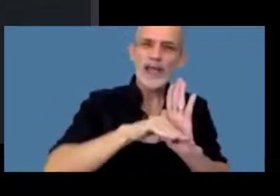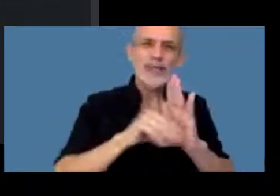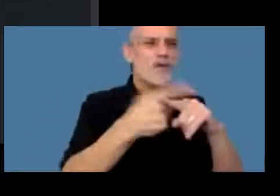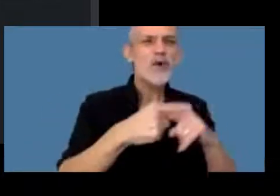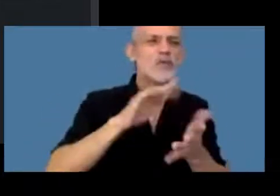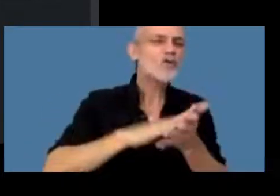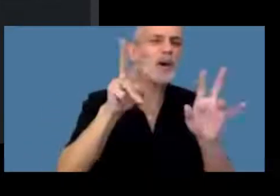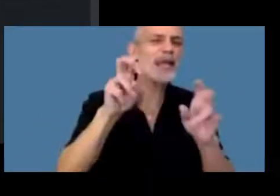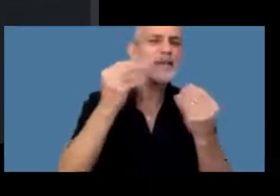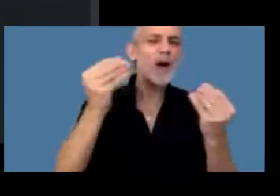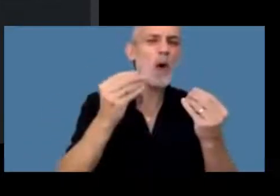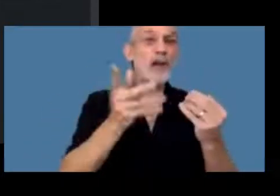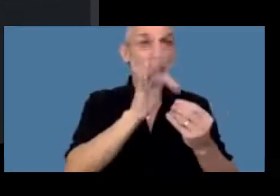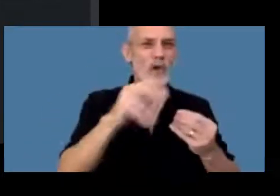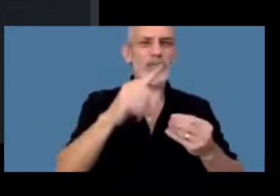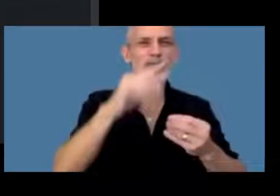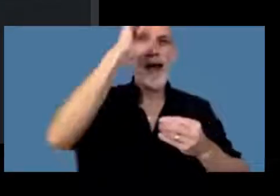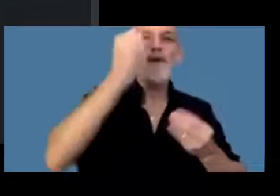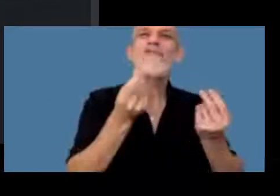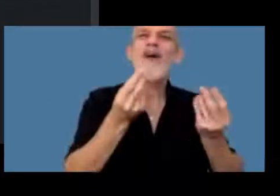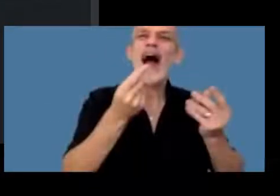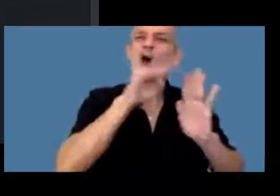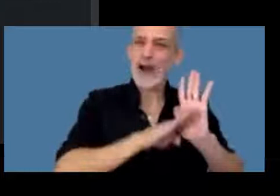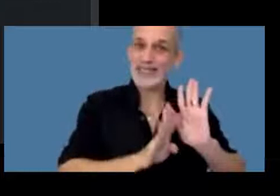en el día a día eran los valores.